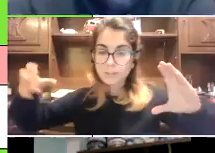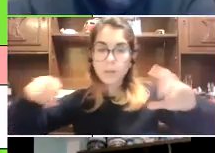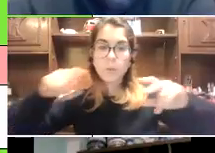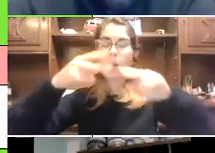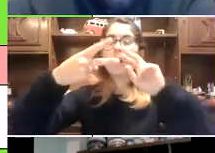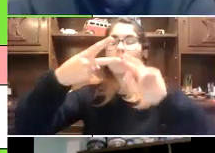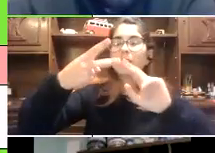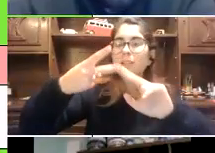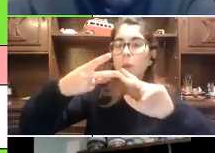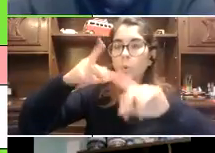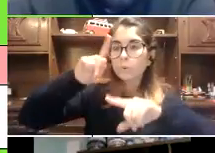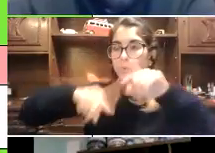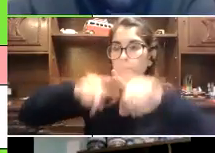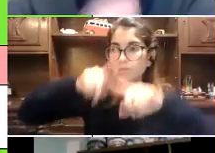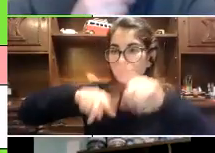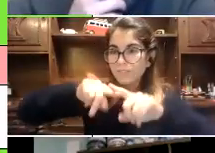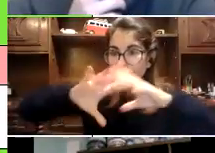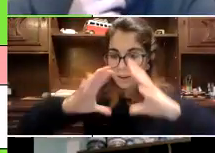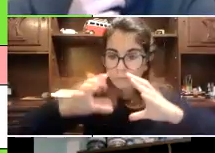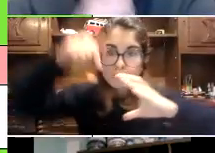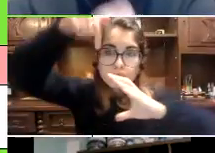o geofísica del curso.